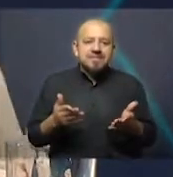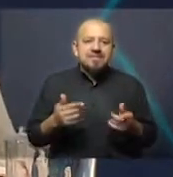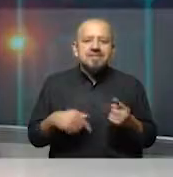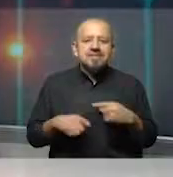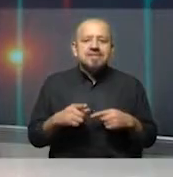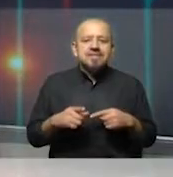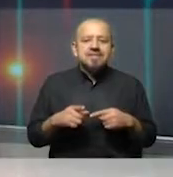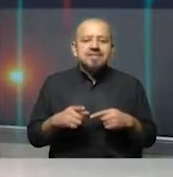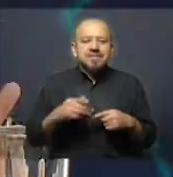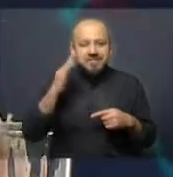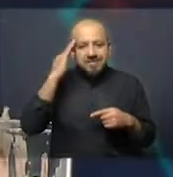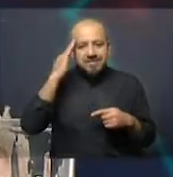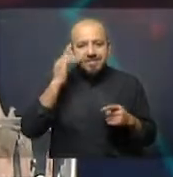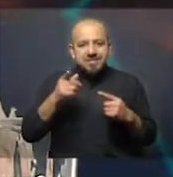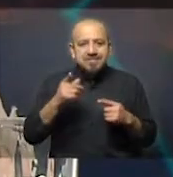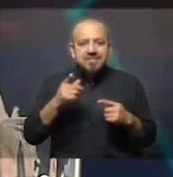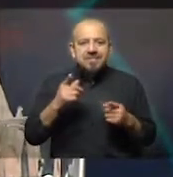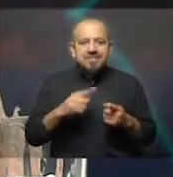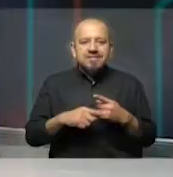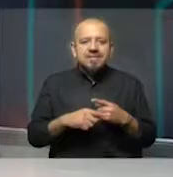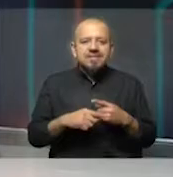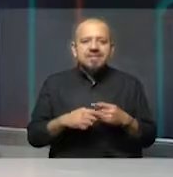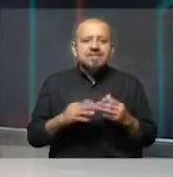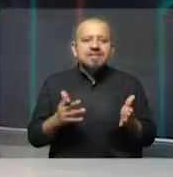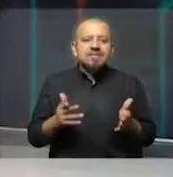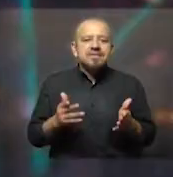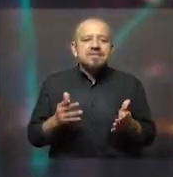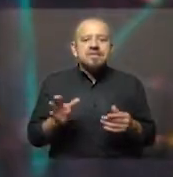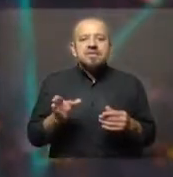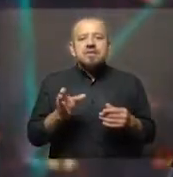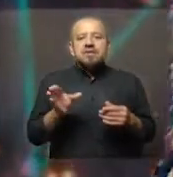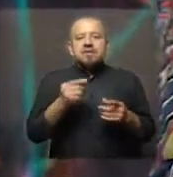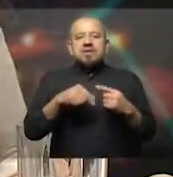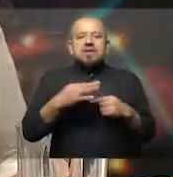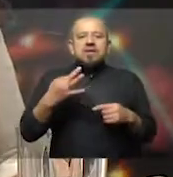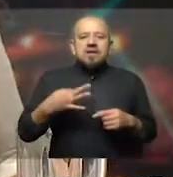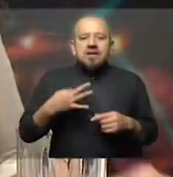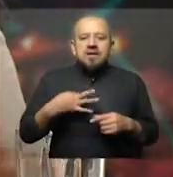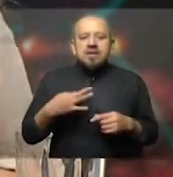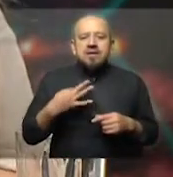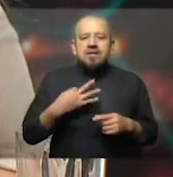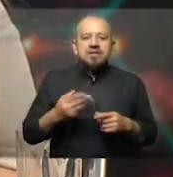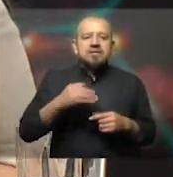clarísimo todo tiene ese Halo de celebración de la vida